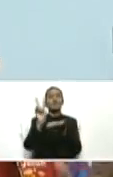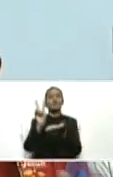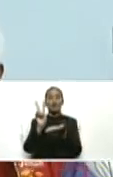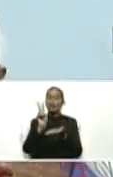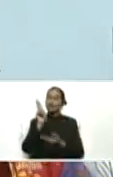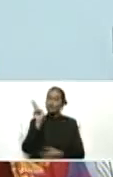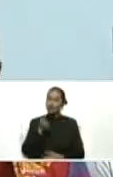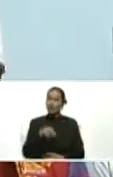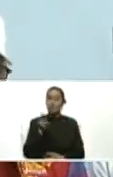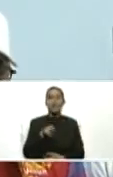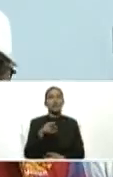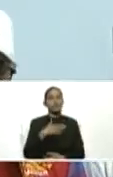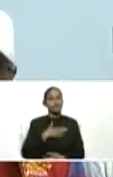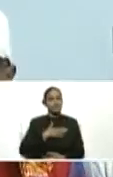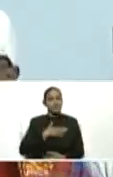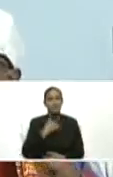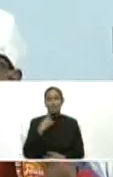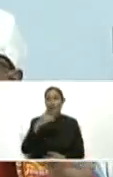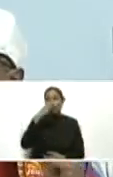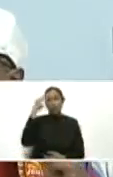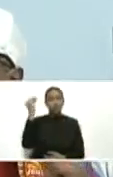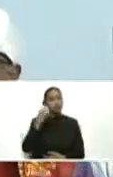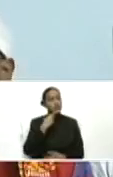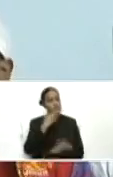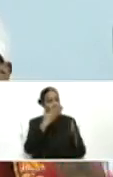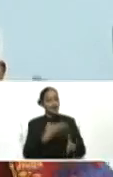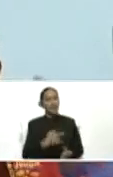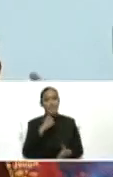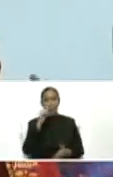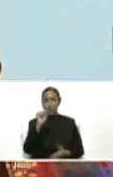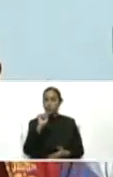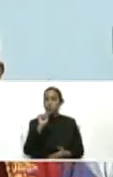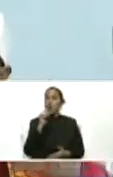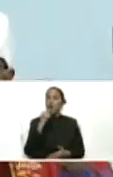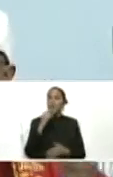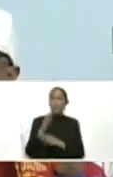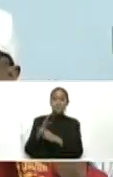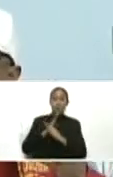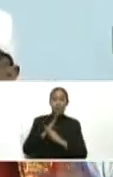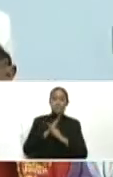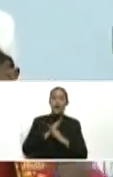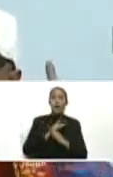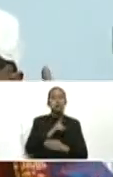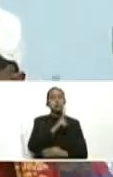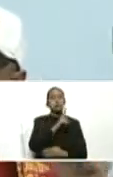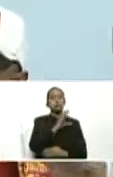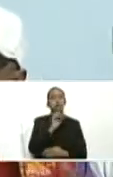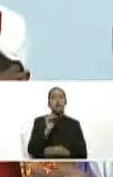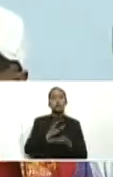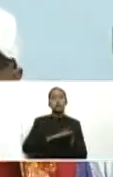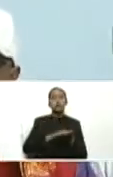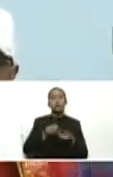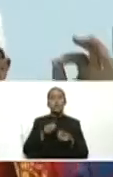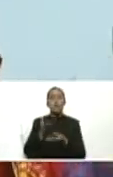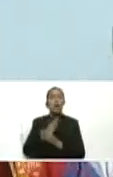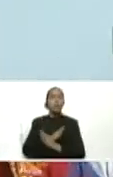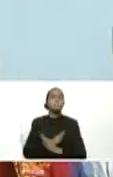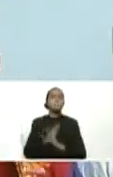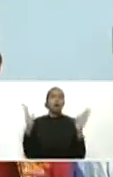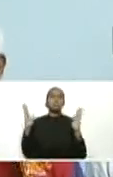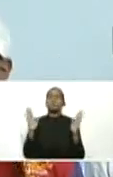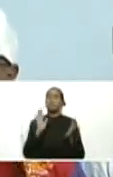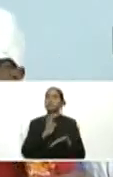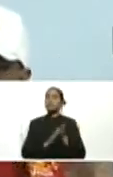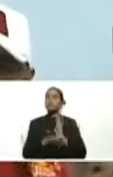yo siempre digo, como usted siempre lo dice, mi comandante, si tenemos un obstáculo tendremos 100 soluciones. Y de esas 100 soluciones tendremos una respuesta